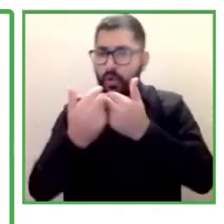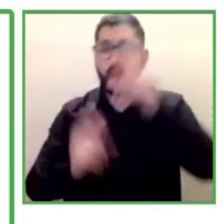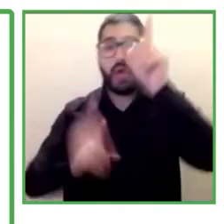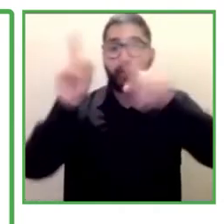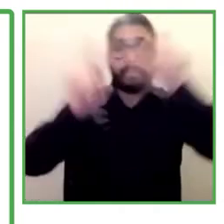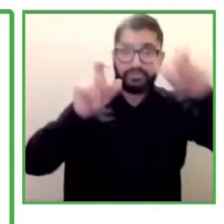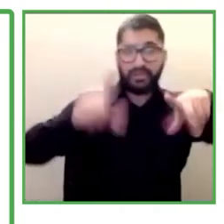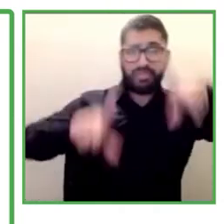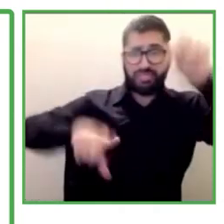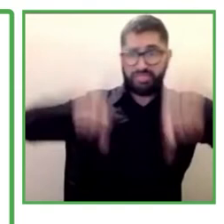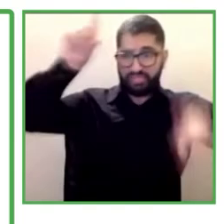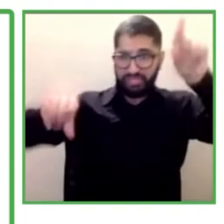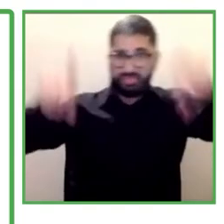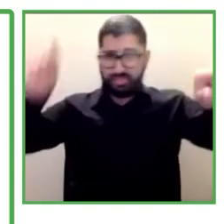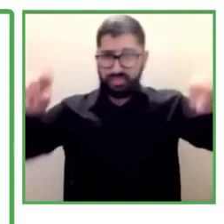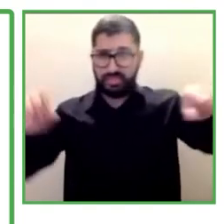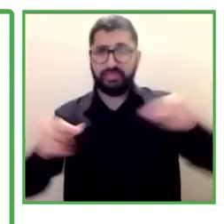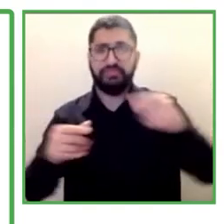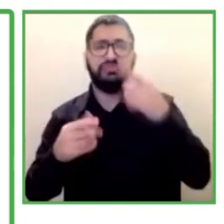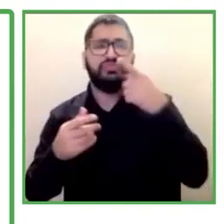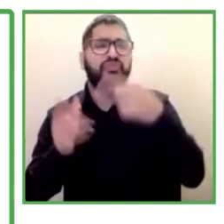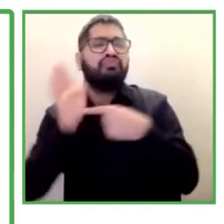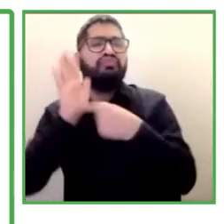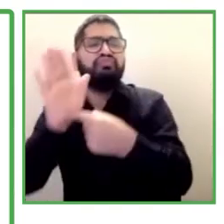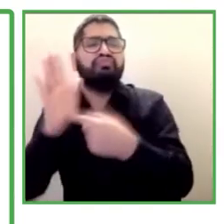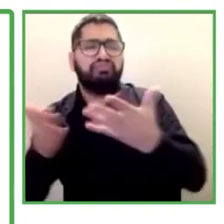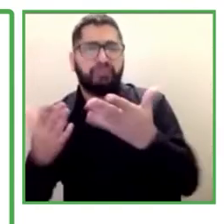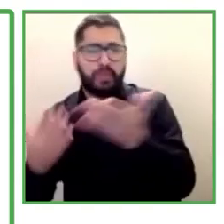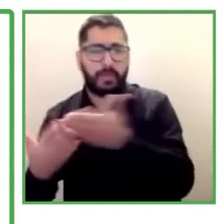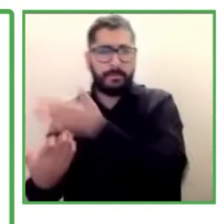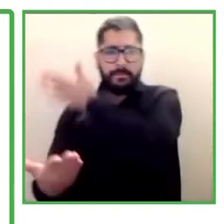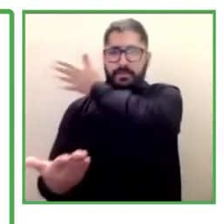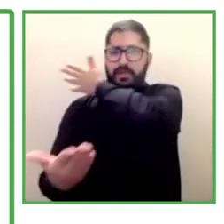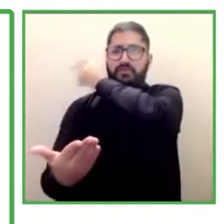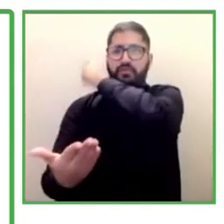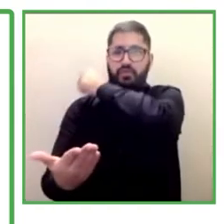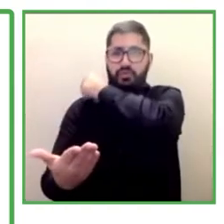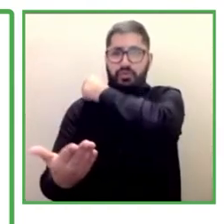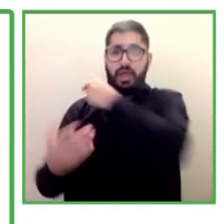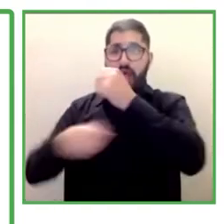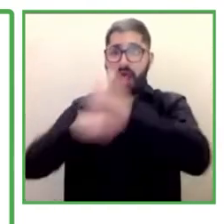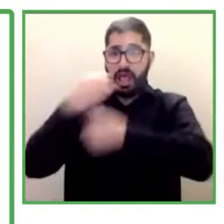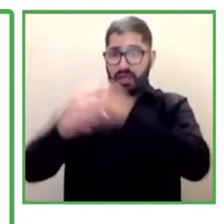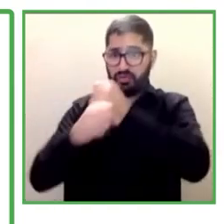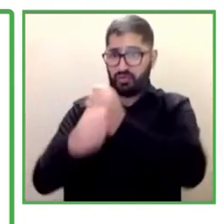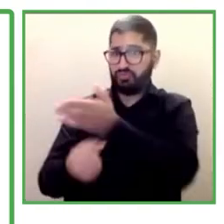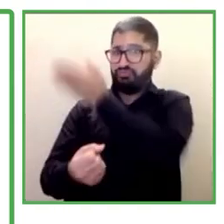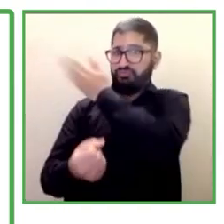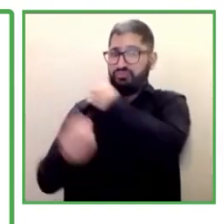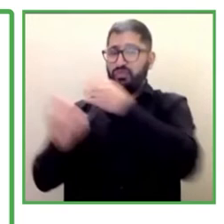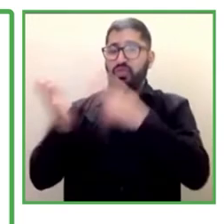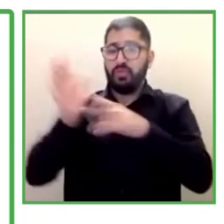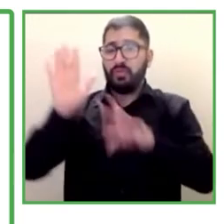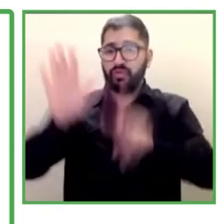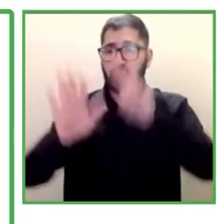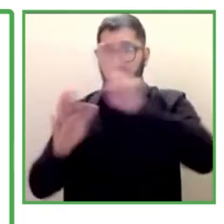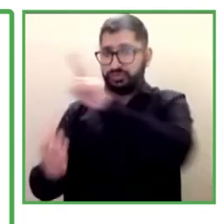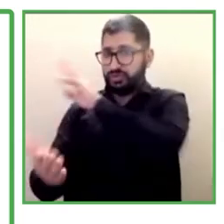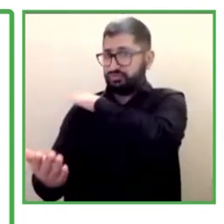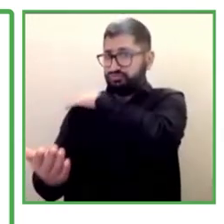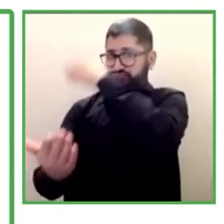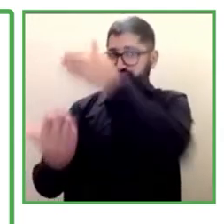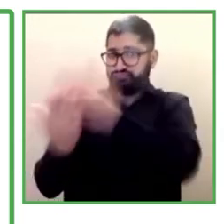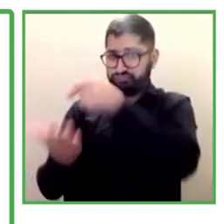Como decía, bueno, en el año 2012 se lanzaron 54 plazas y se presentaron